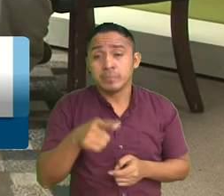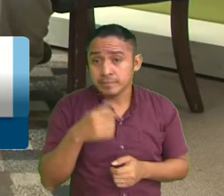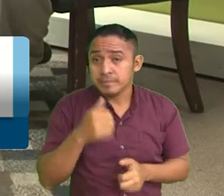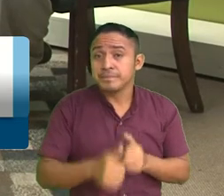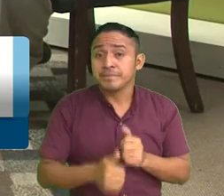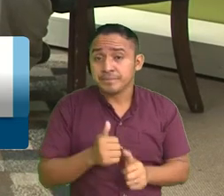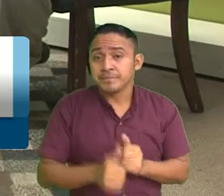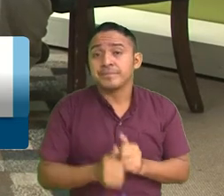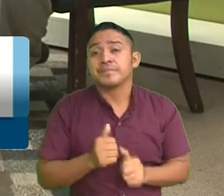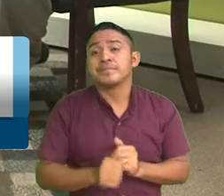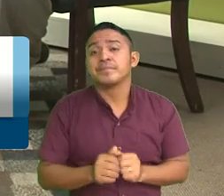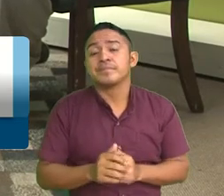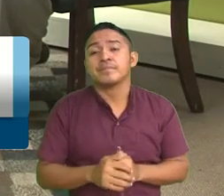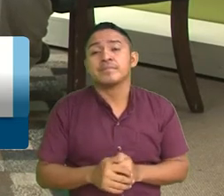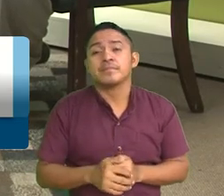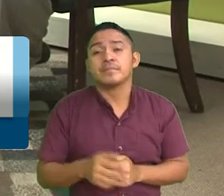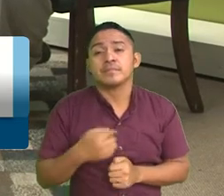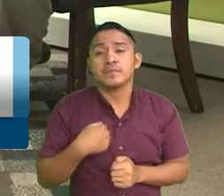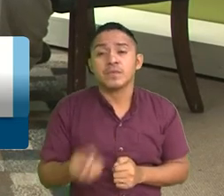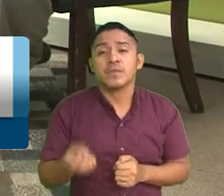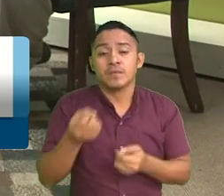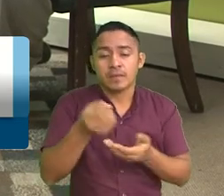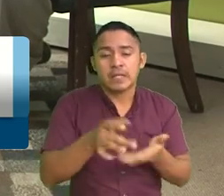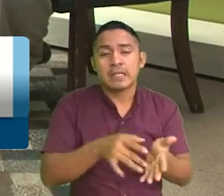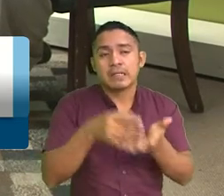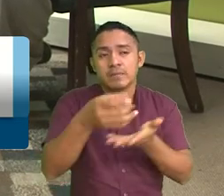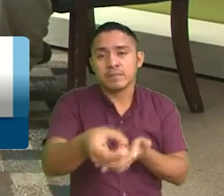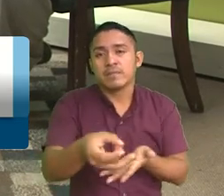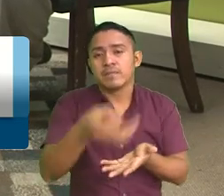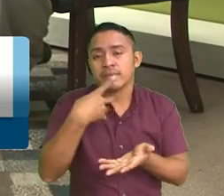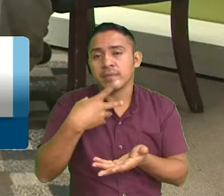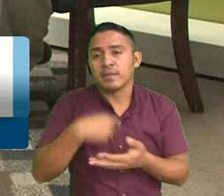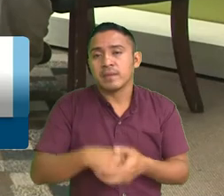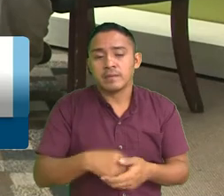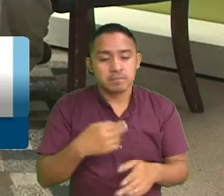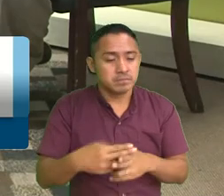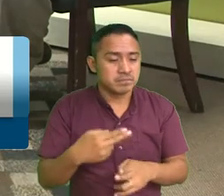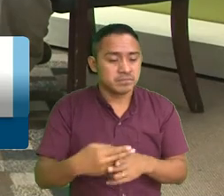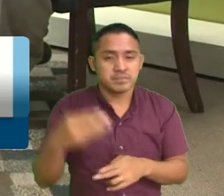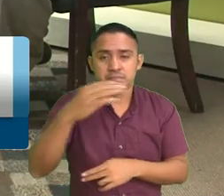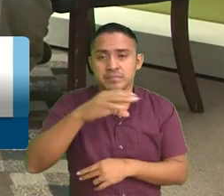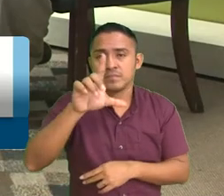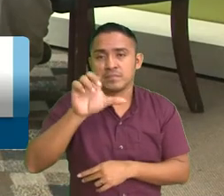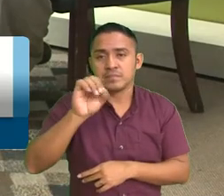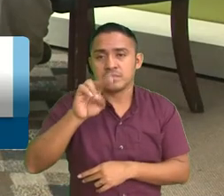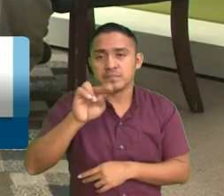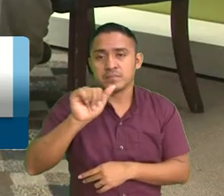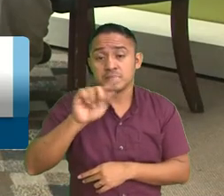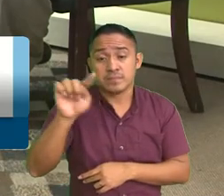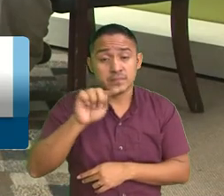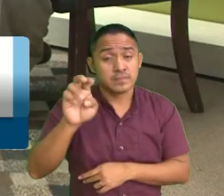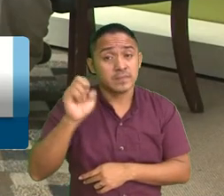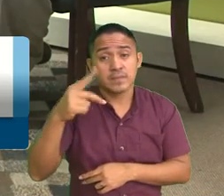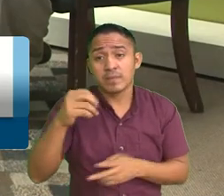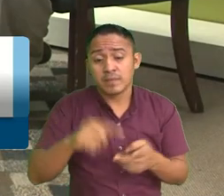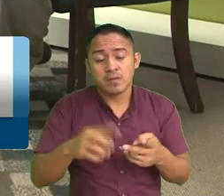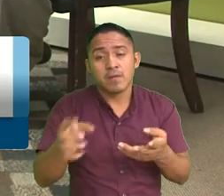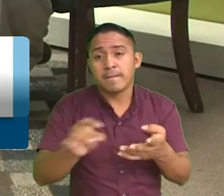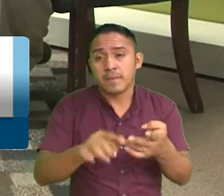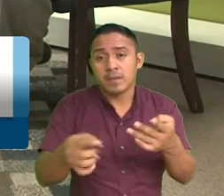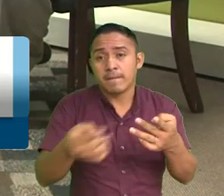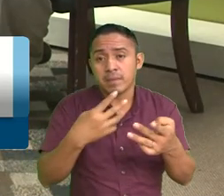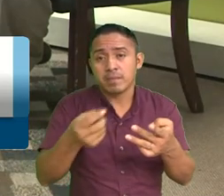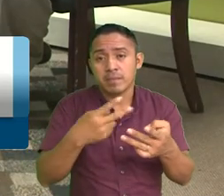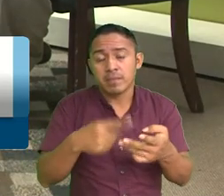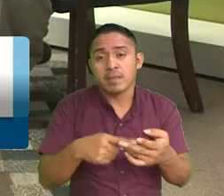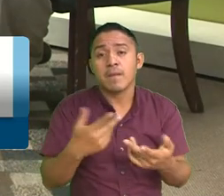problema si además le das benzodiazepinas, por ejemplo, a clonazepam, diazepam, porque le estás dando otra adicción